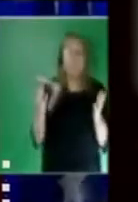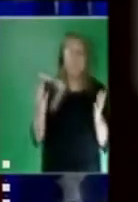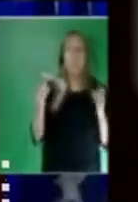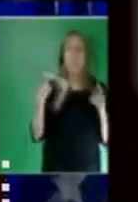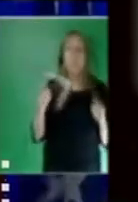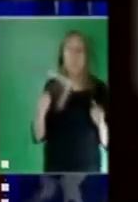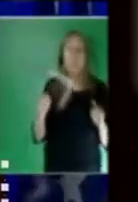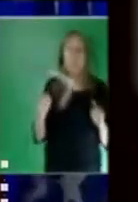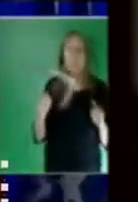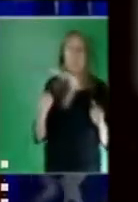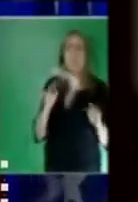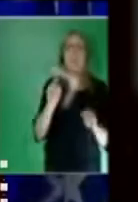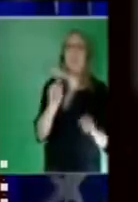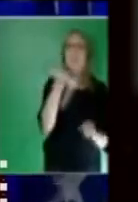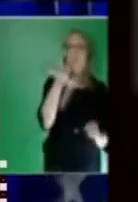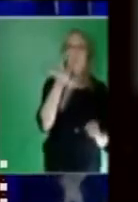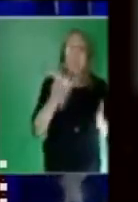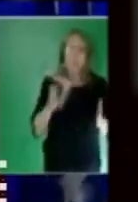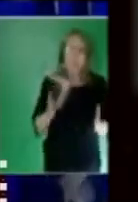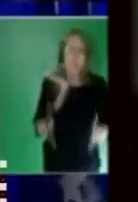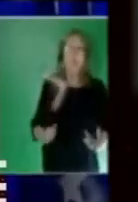humana. Gracias.